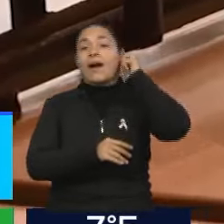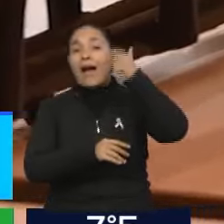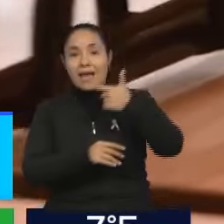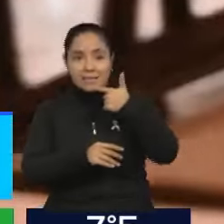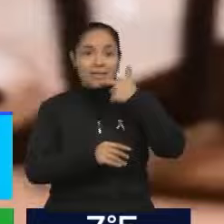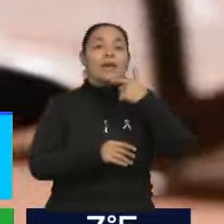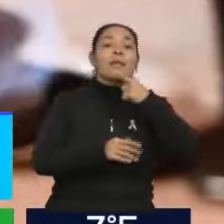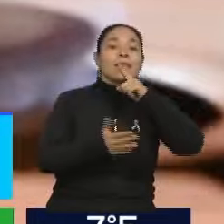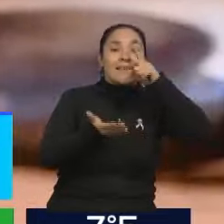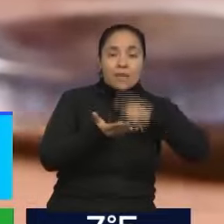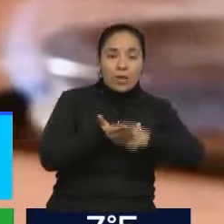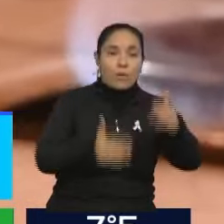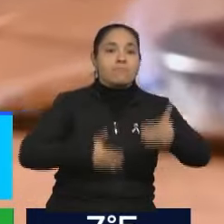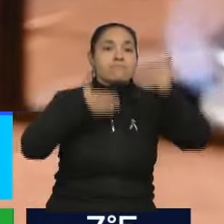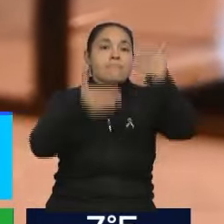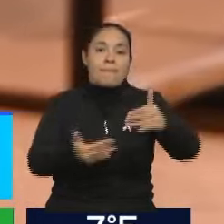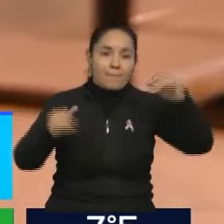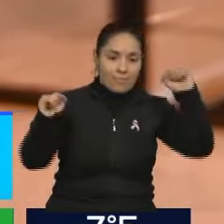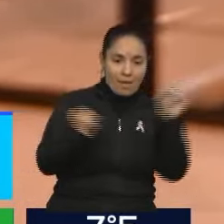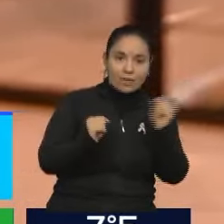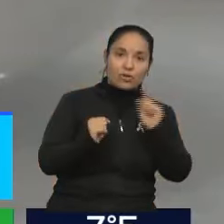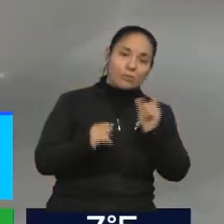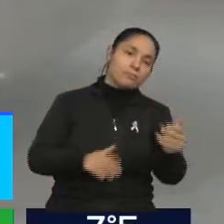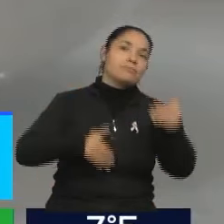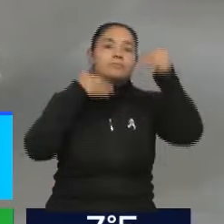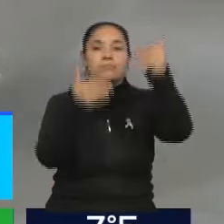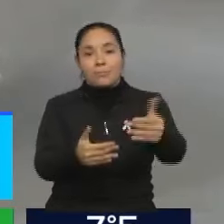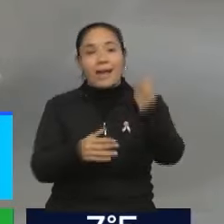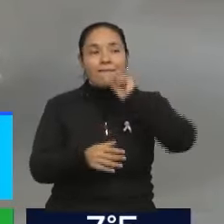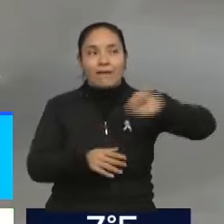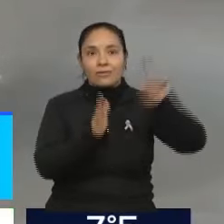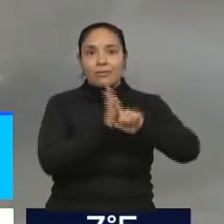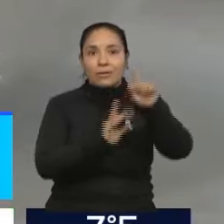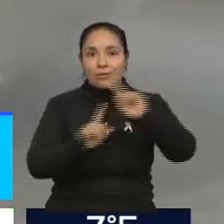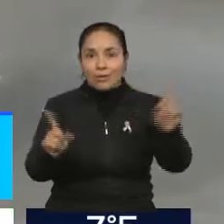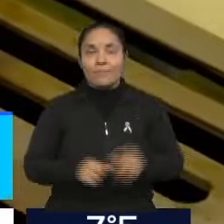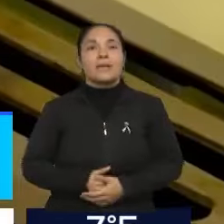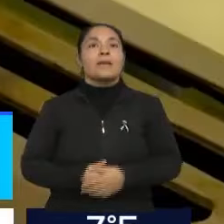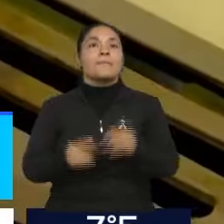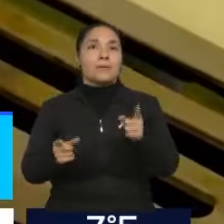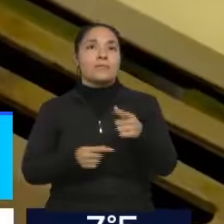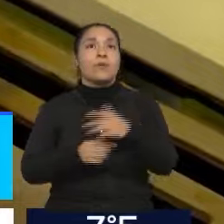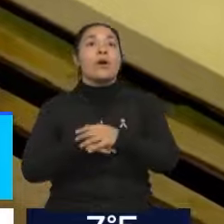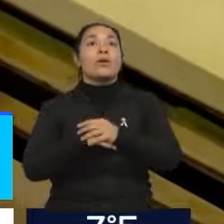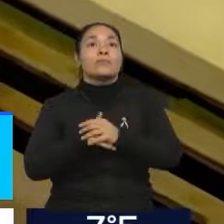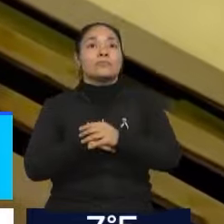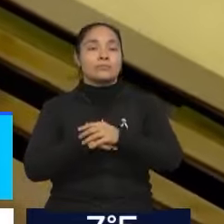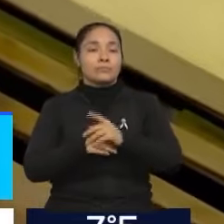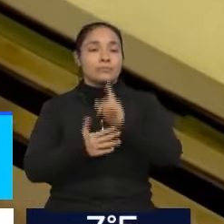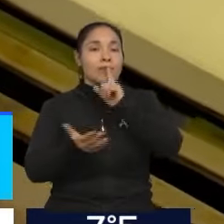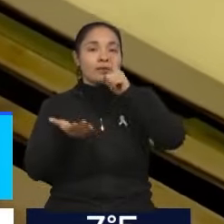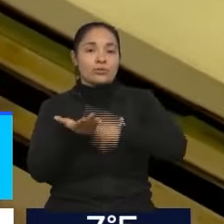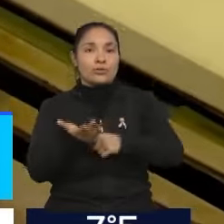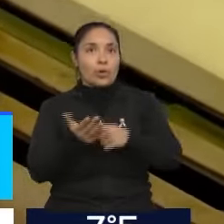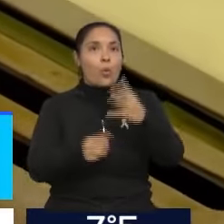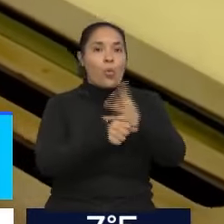que definió el gobierno en el mes de mayo para no afectar la inflación, dejó vigente los cuadros que habían sido sancionados durante el primer